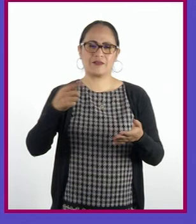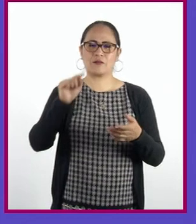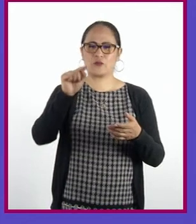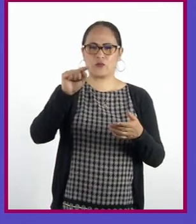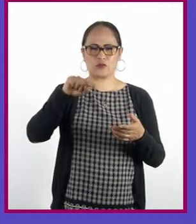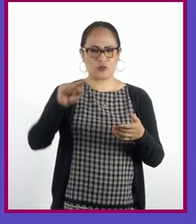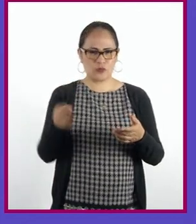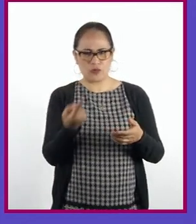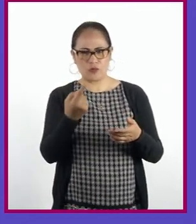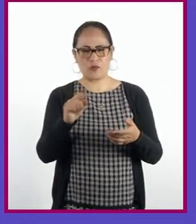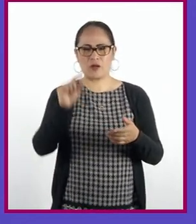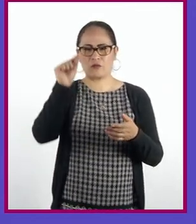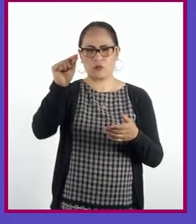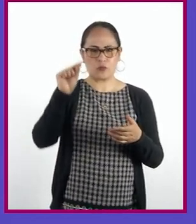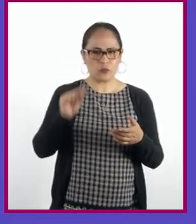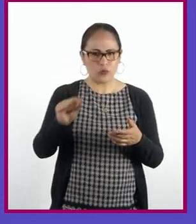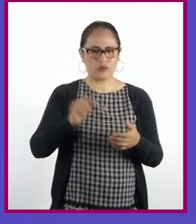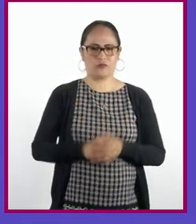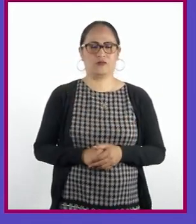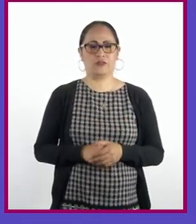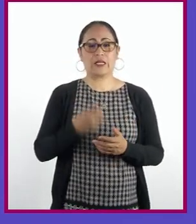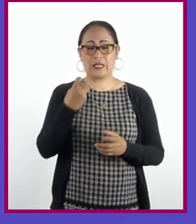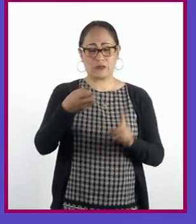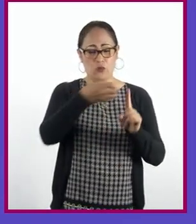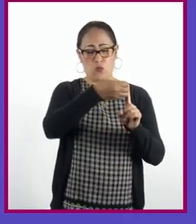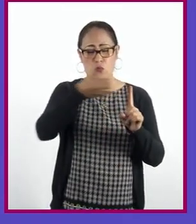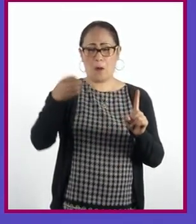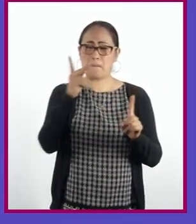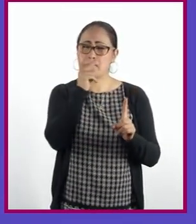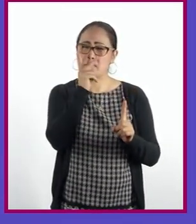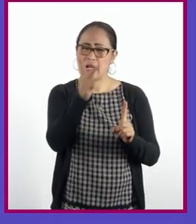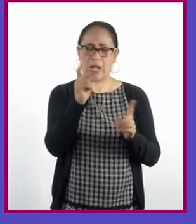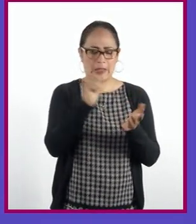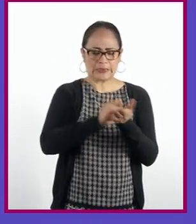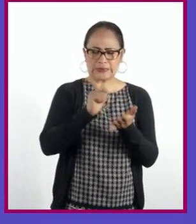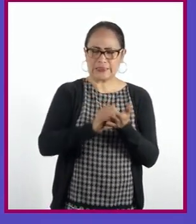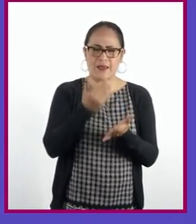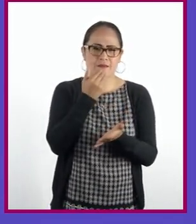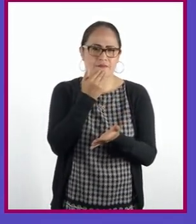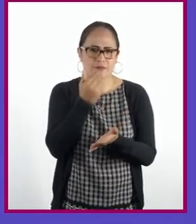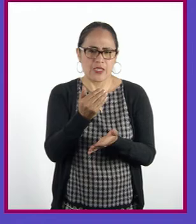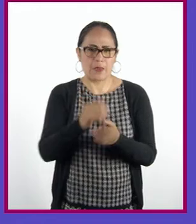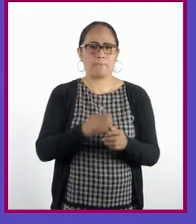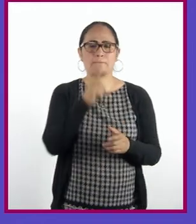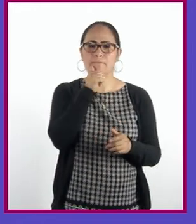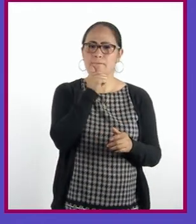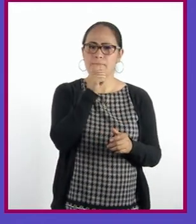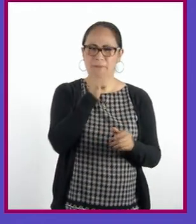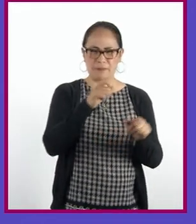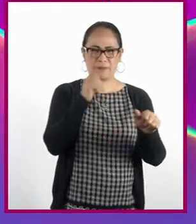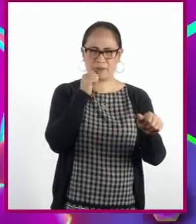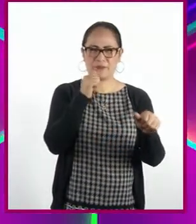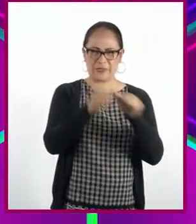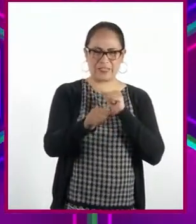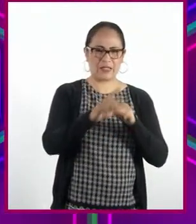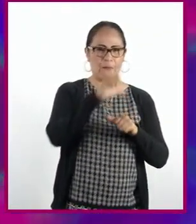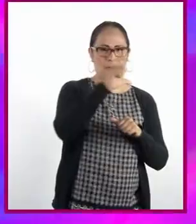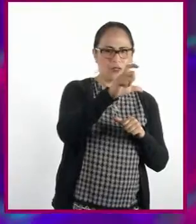coma, puntos. Cuidar la ortografía. Usar correctamente las mayúsculas y